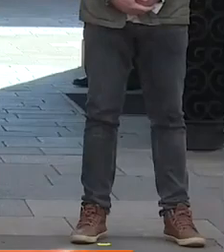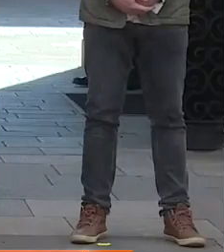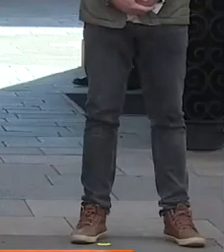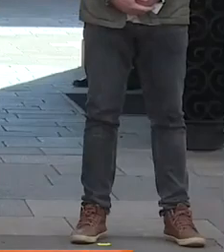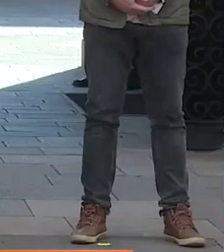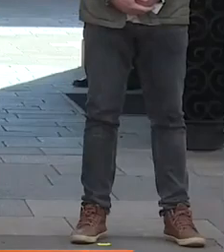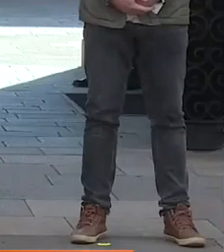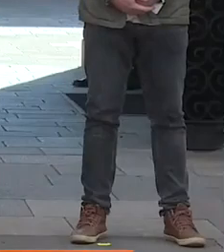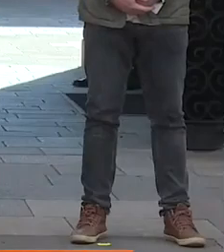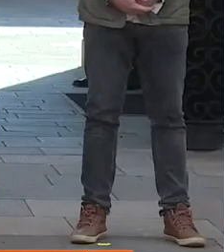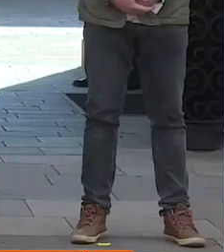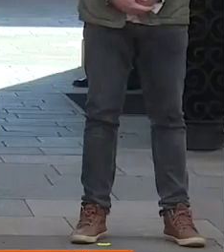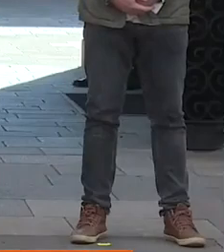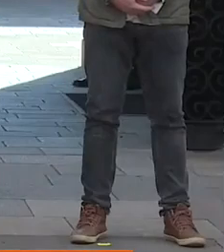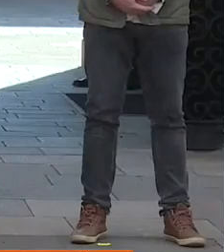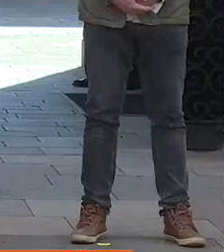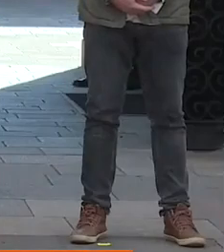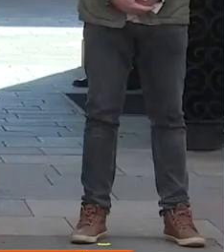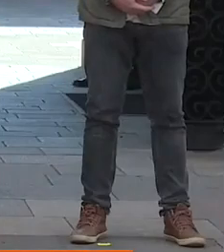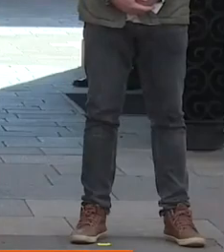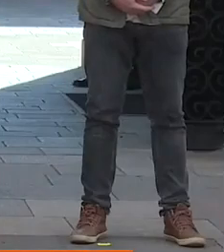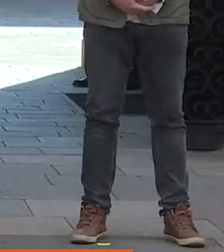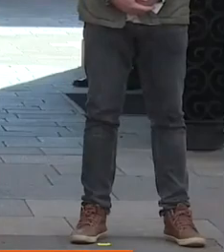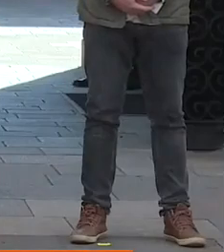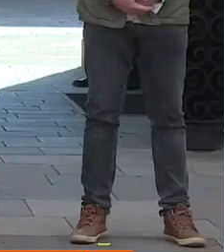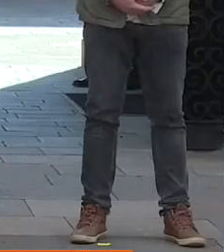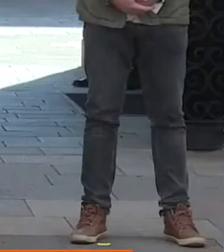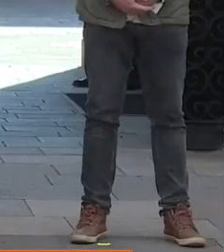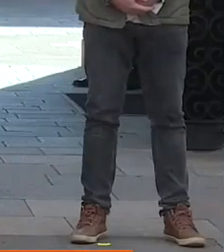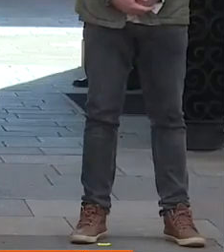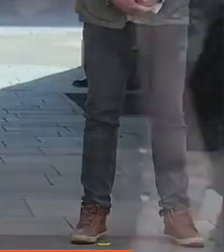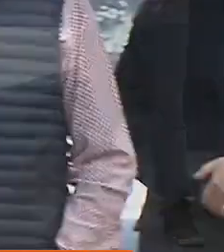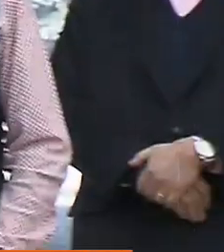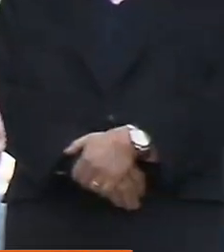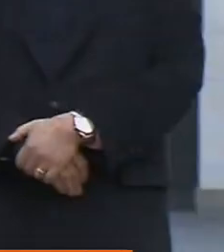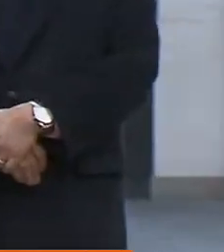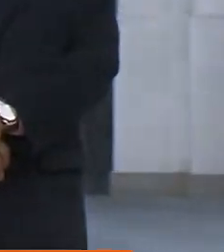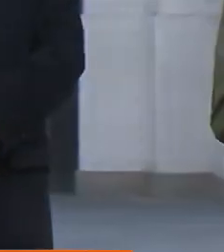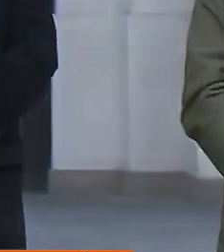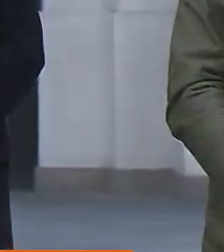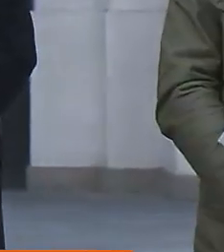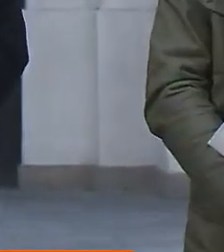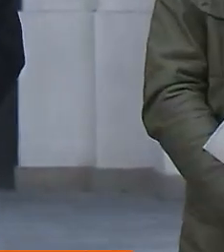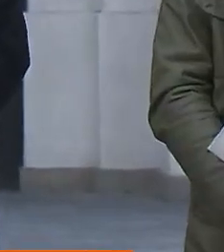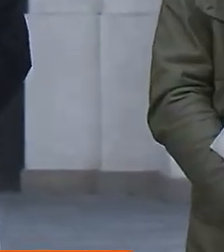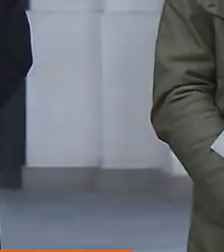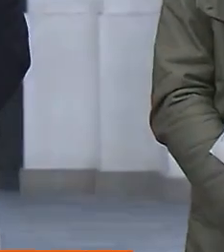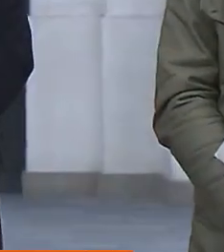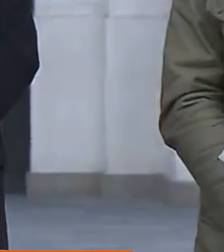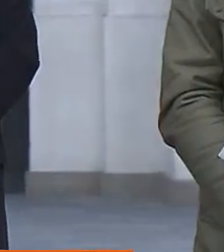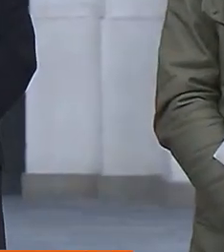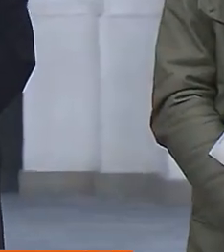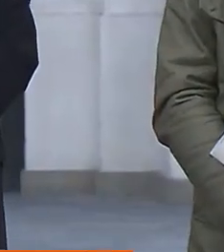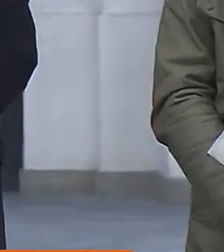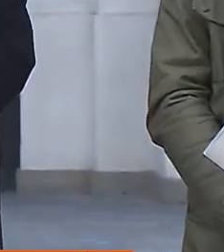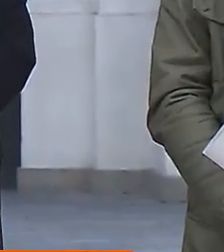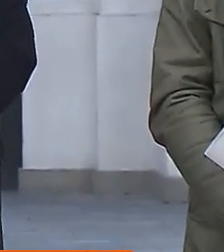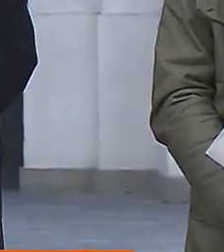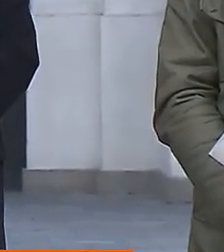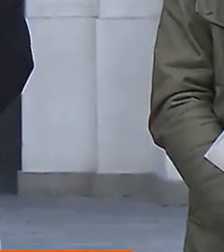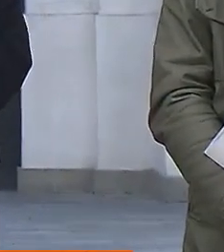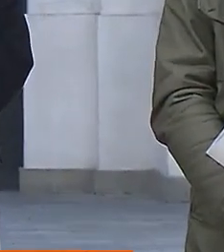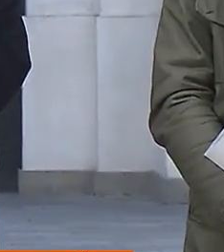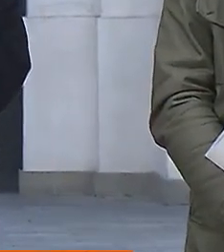Pasamos de inmediato a escuchar al titular de las Express, Cristian Monquever, luego de esta reunión con alcaldes de Chile Vamos.